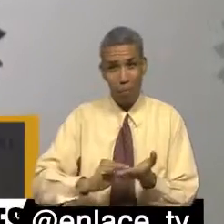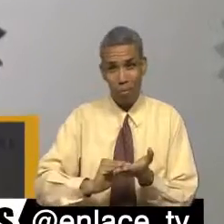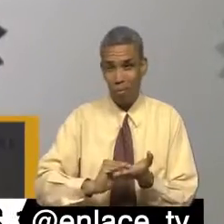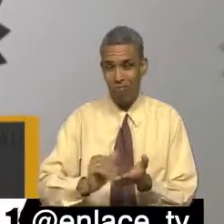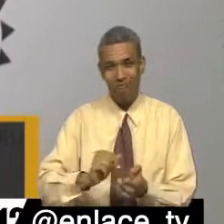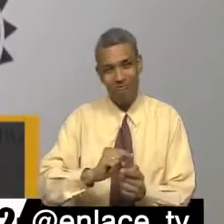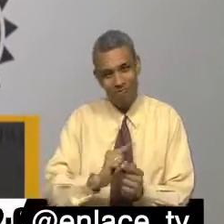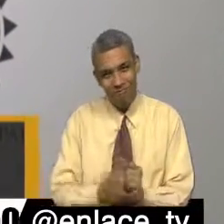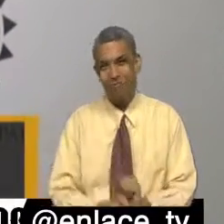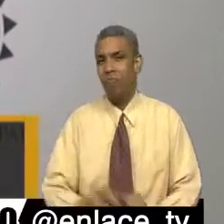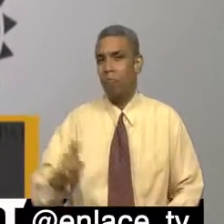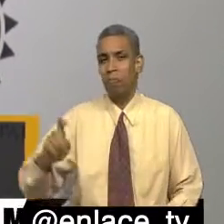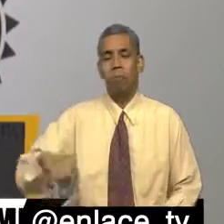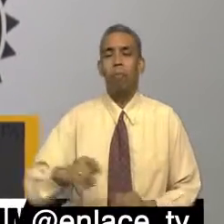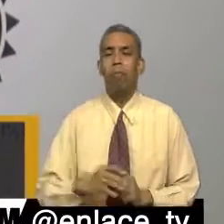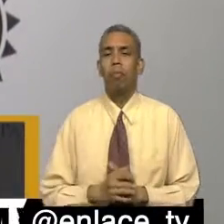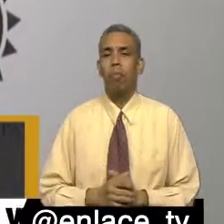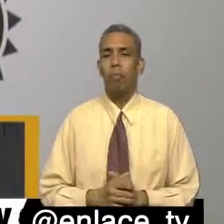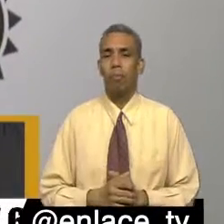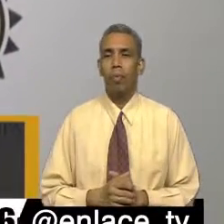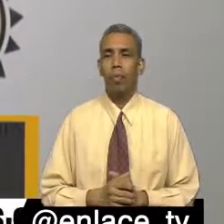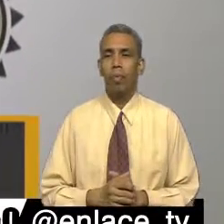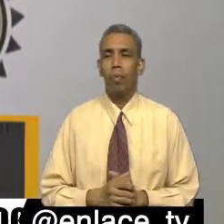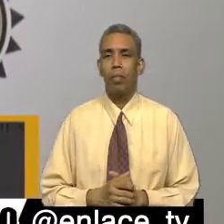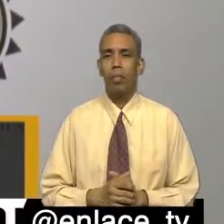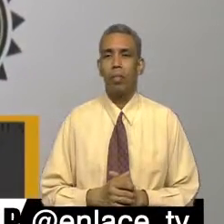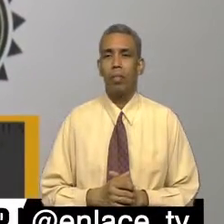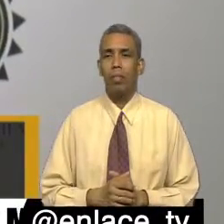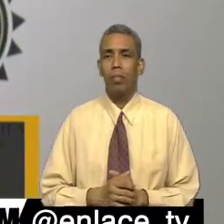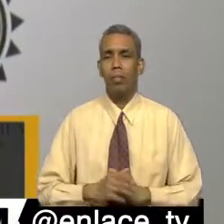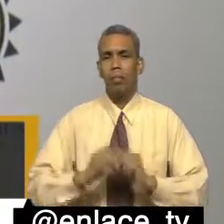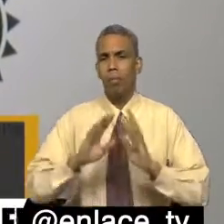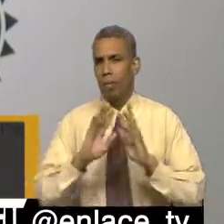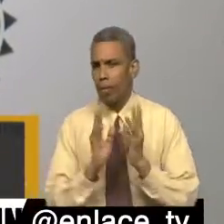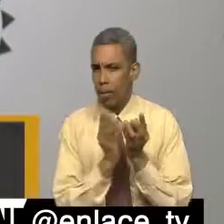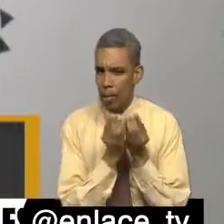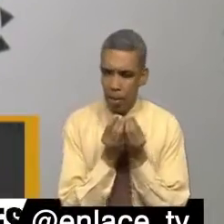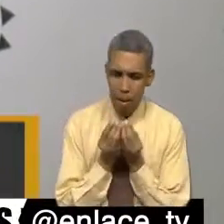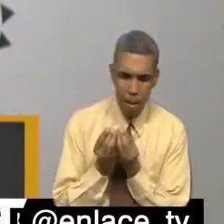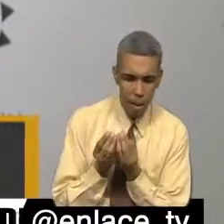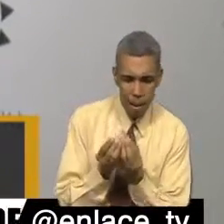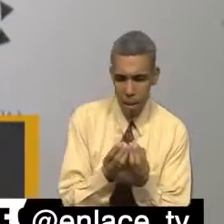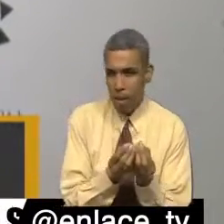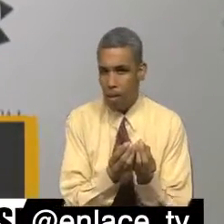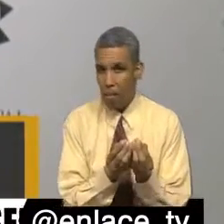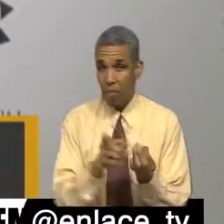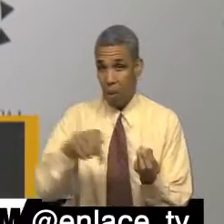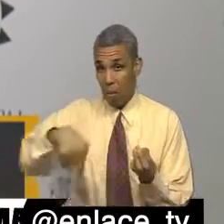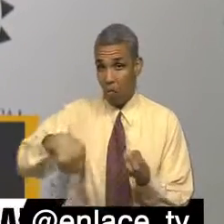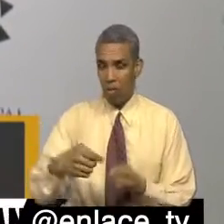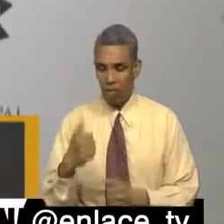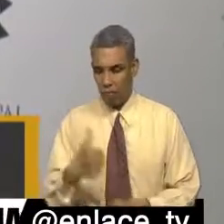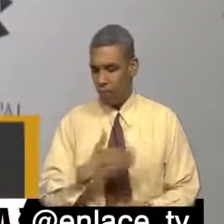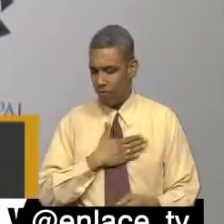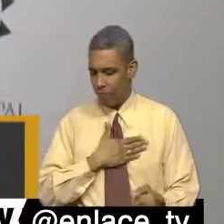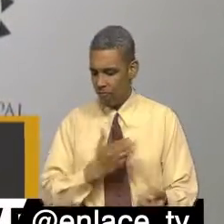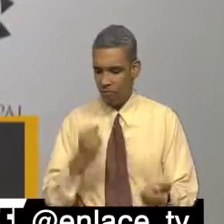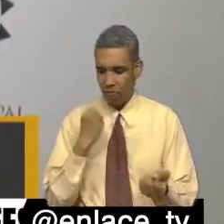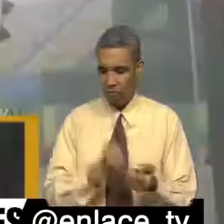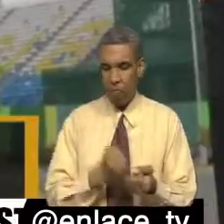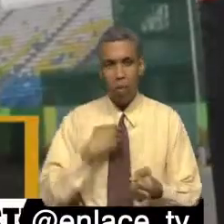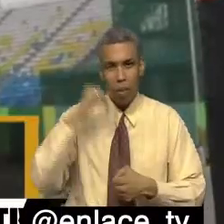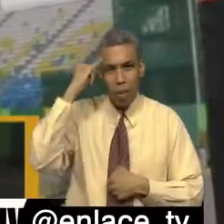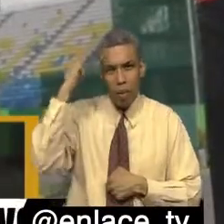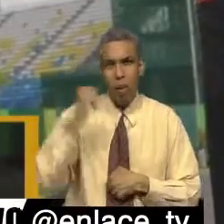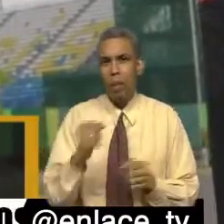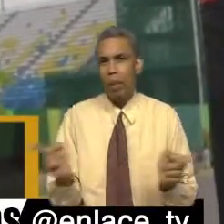las conclusiones que sacó el Consejo de el Cabildo Abierto del 24 de octubre, creo que son exactamente las que se